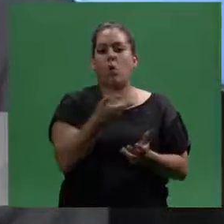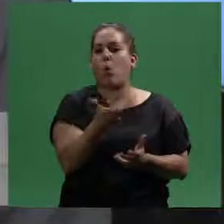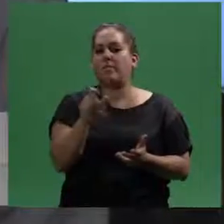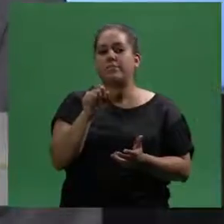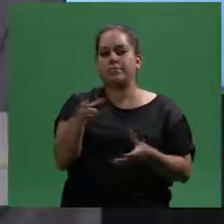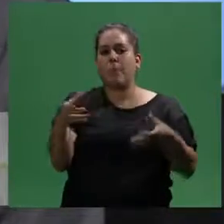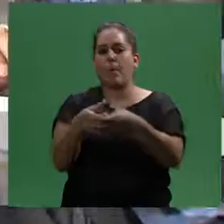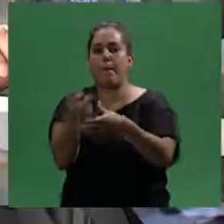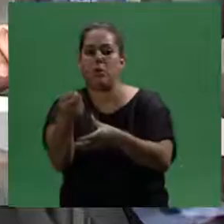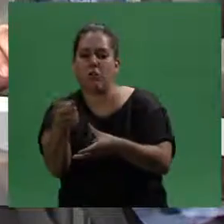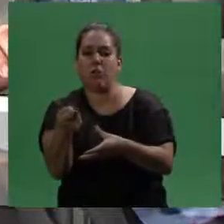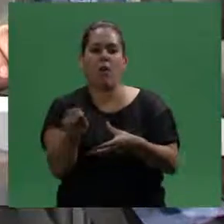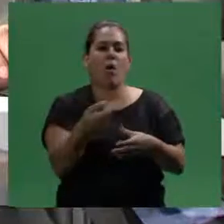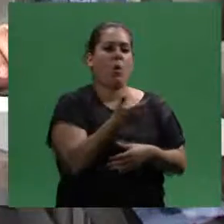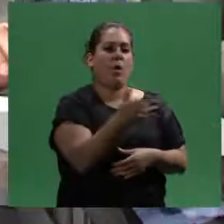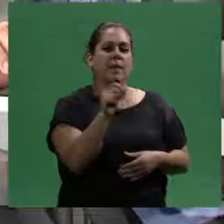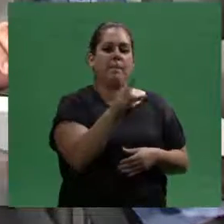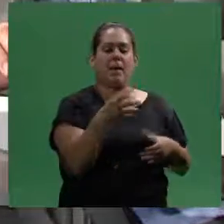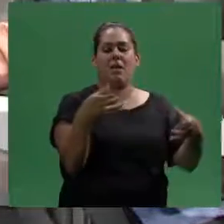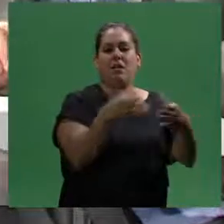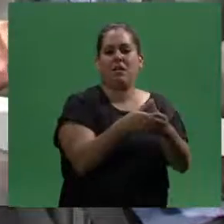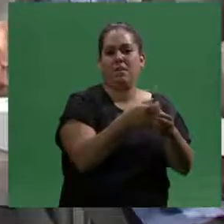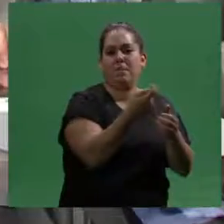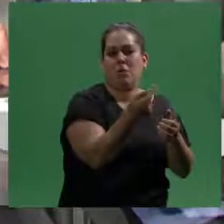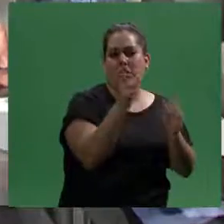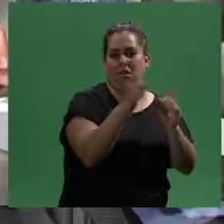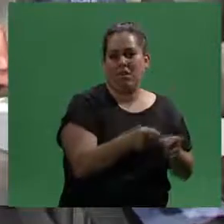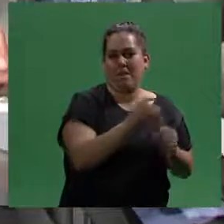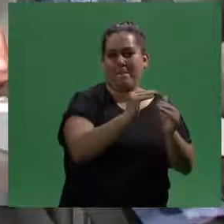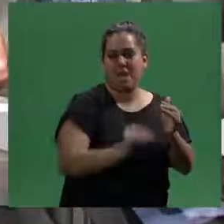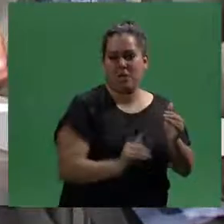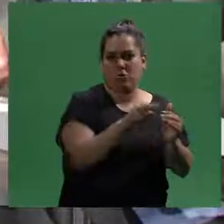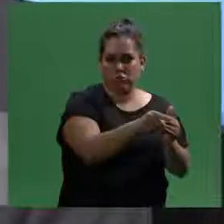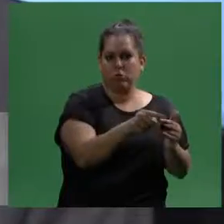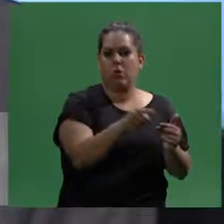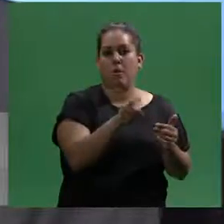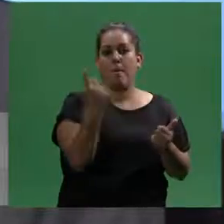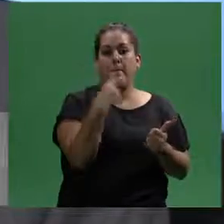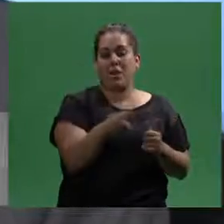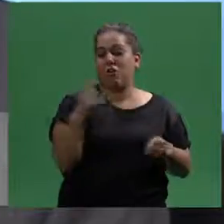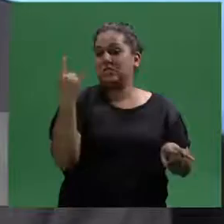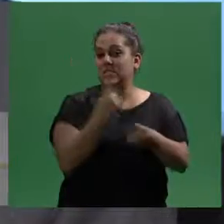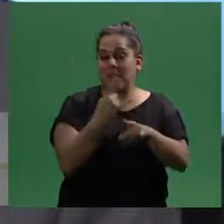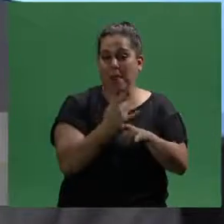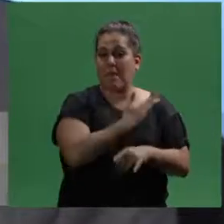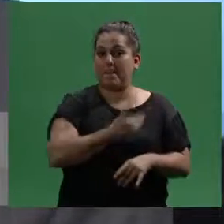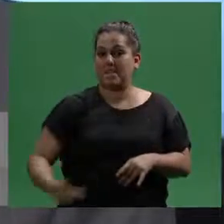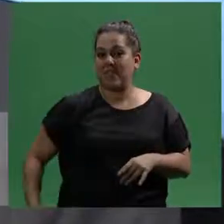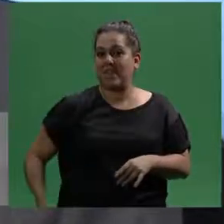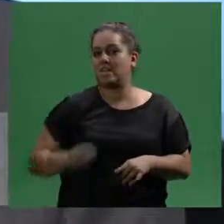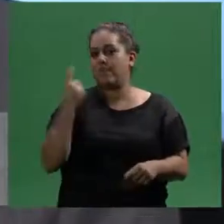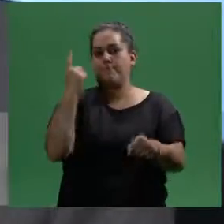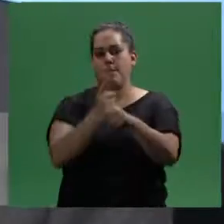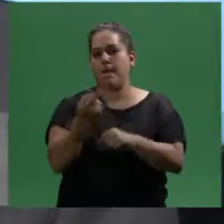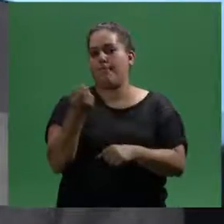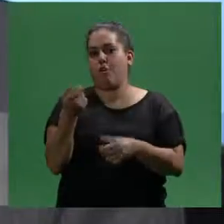primera minoría, cuántas para la segunda minoría, y esos son acuerdos políticos. Pero en la mayoría de las comisiones la presidencia es de la